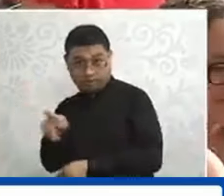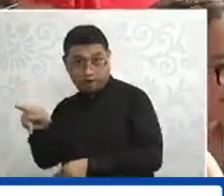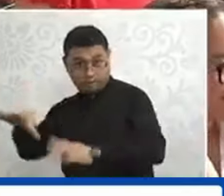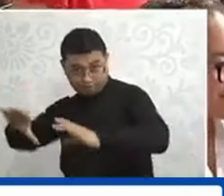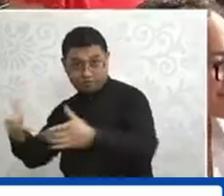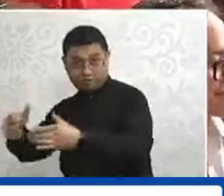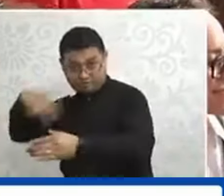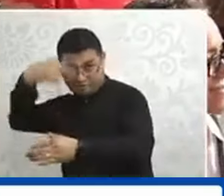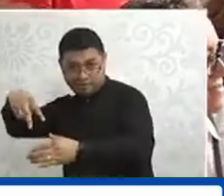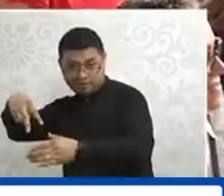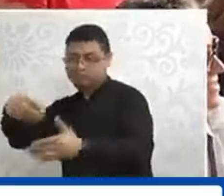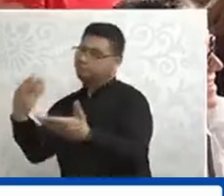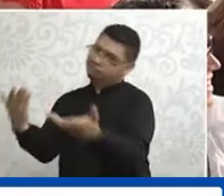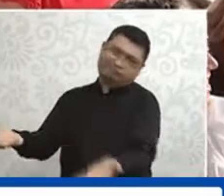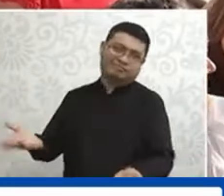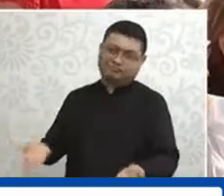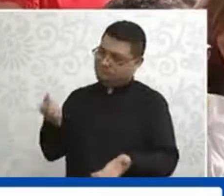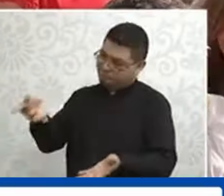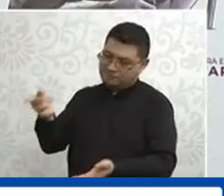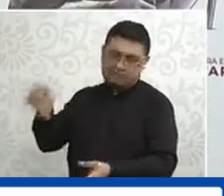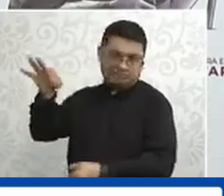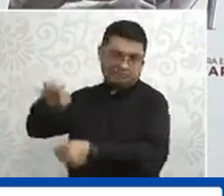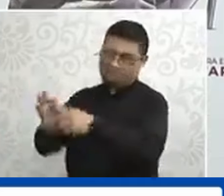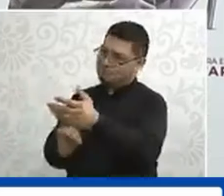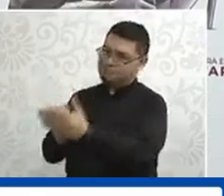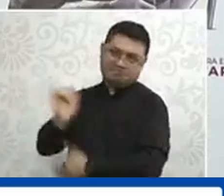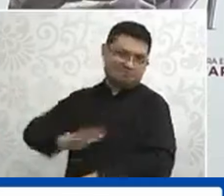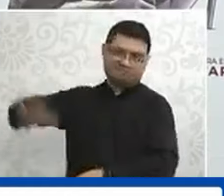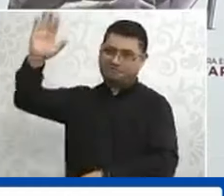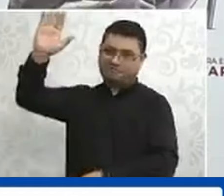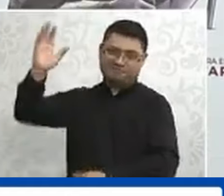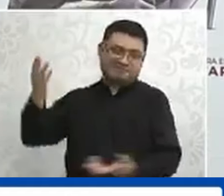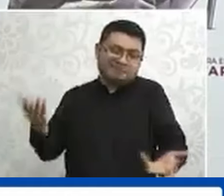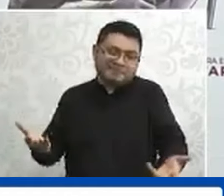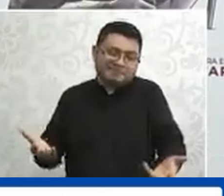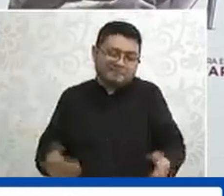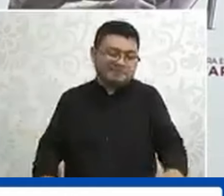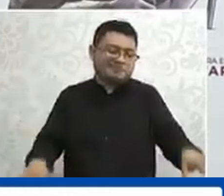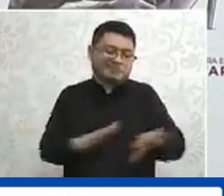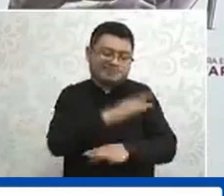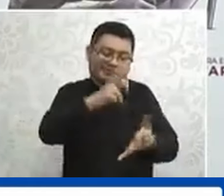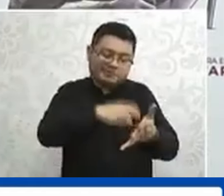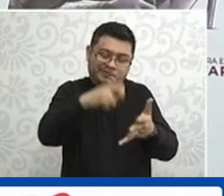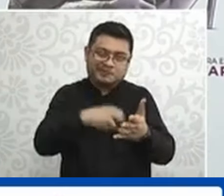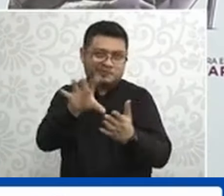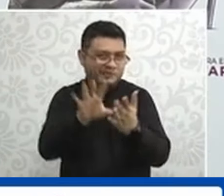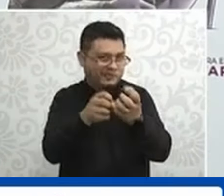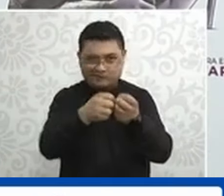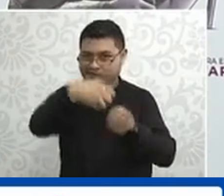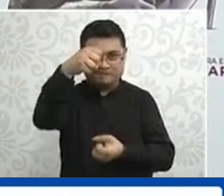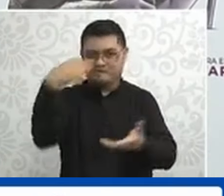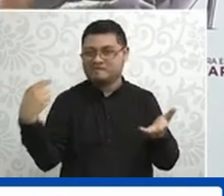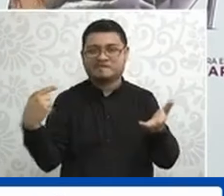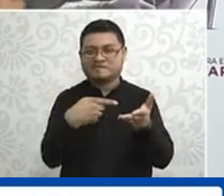Fue lo que se decidió el 2 de junio. Se cambió la Constitución con todas